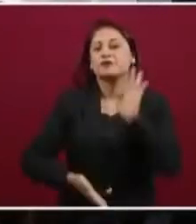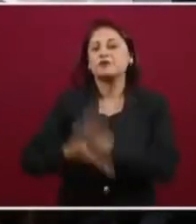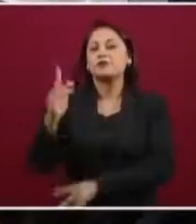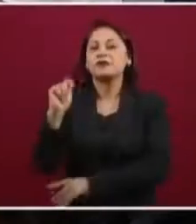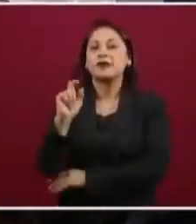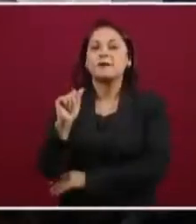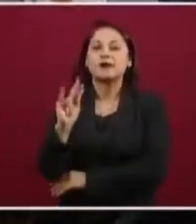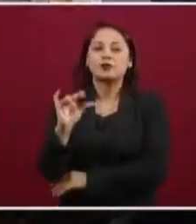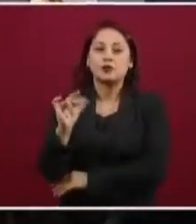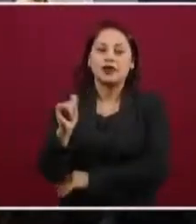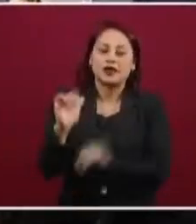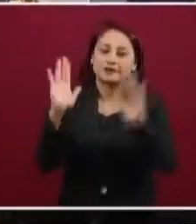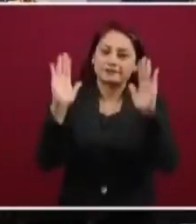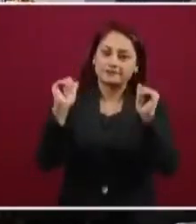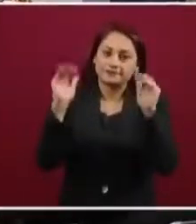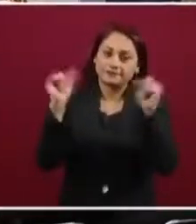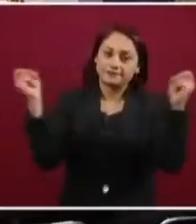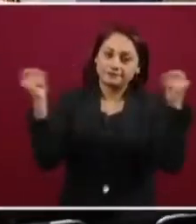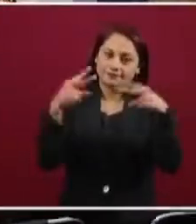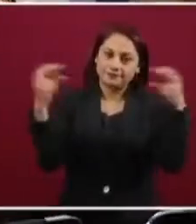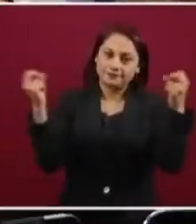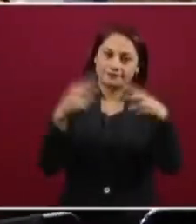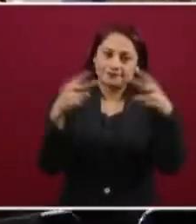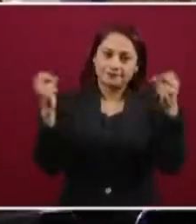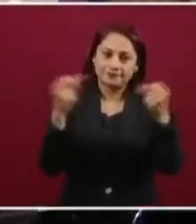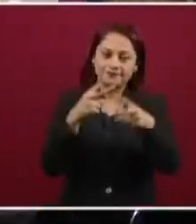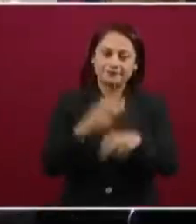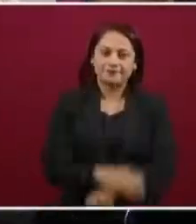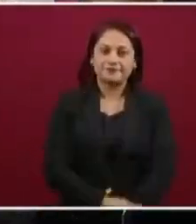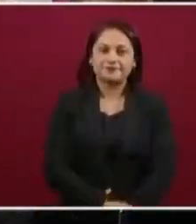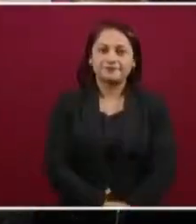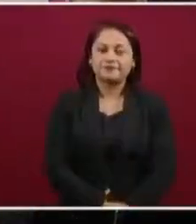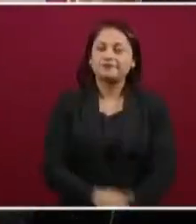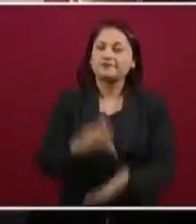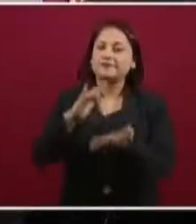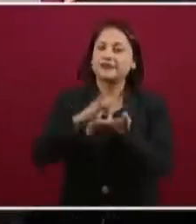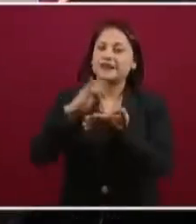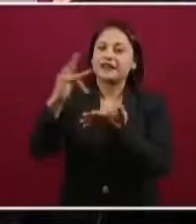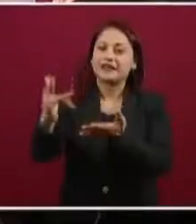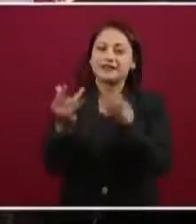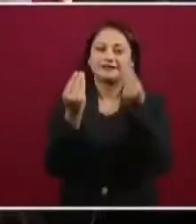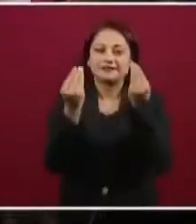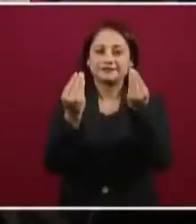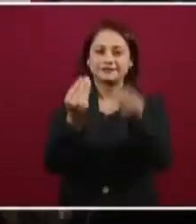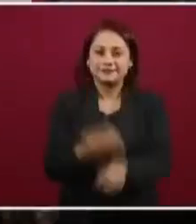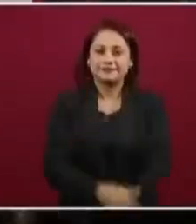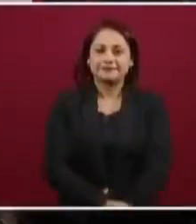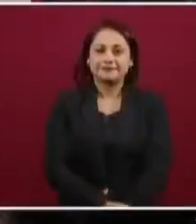Nos vemos. Muchas gracias.